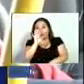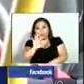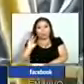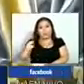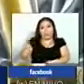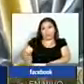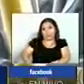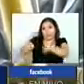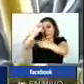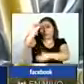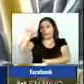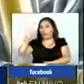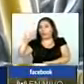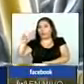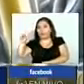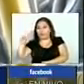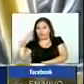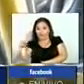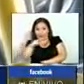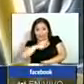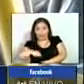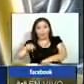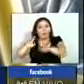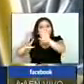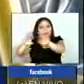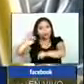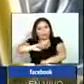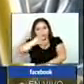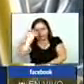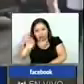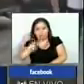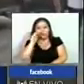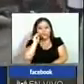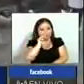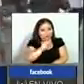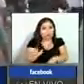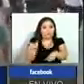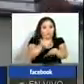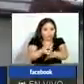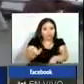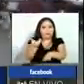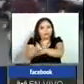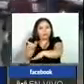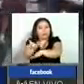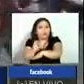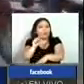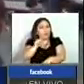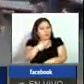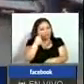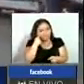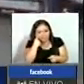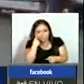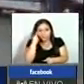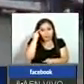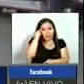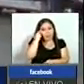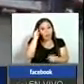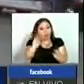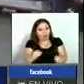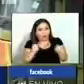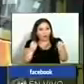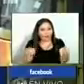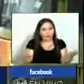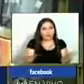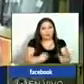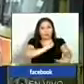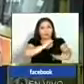BMT, el 80% de los pobladores se trasladan en las unidades. Es por ello que se tomarán las medidas necesarias para evitar